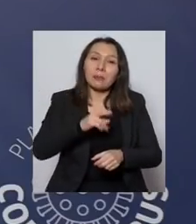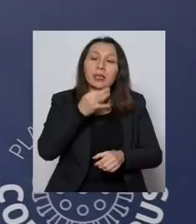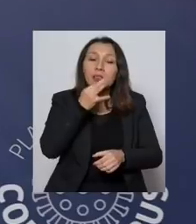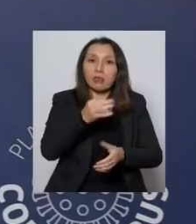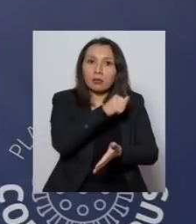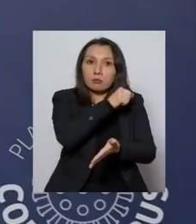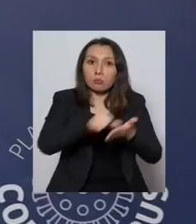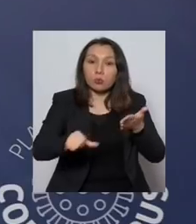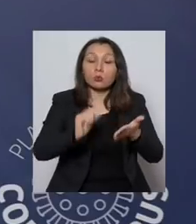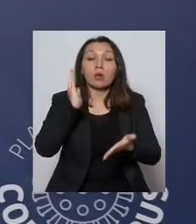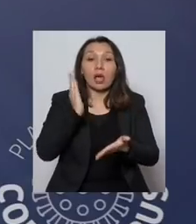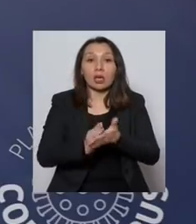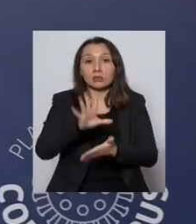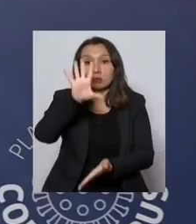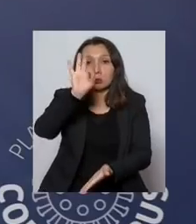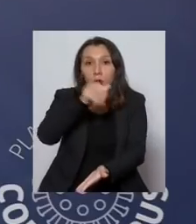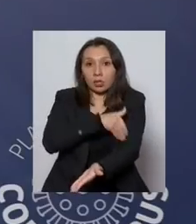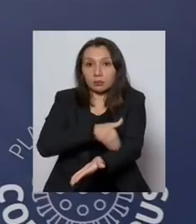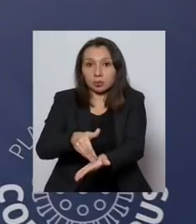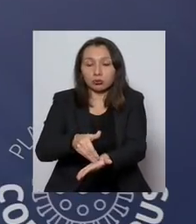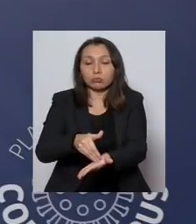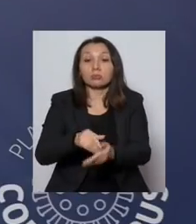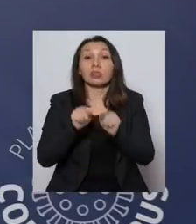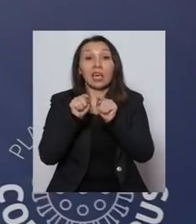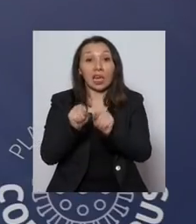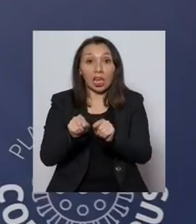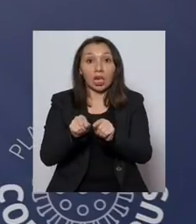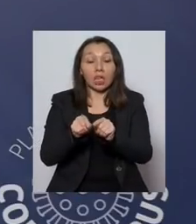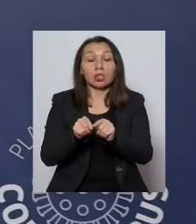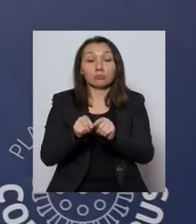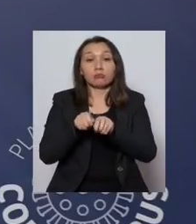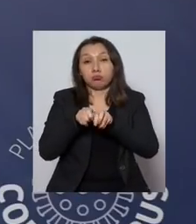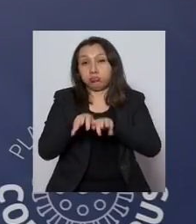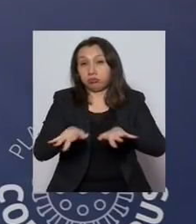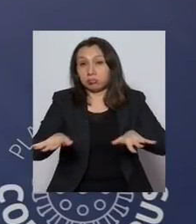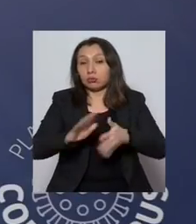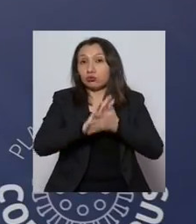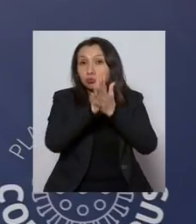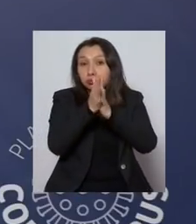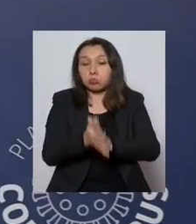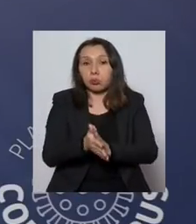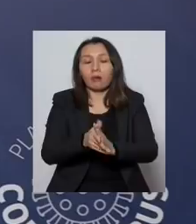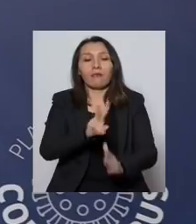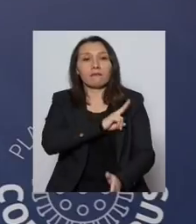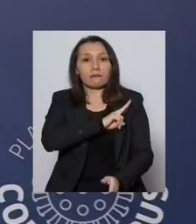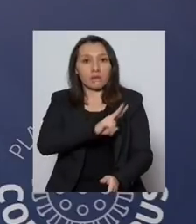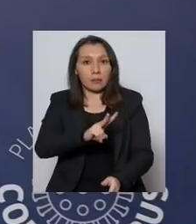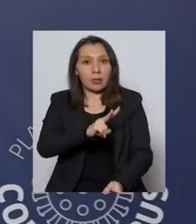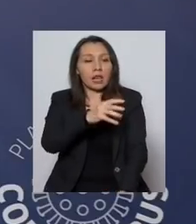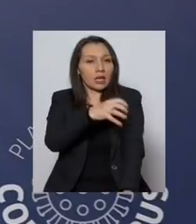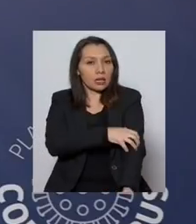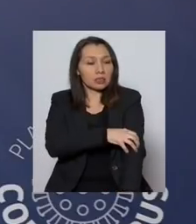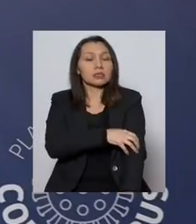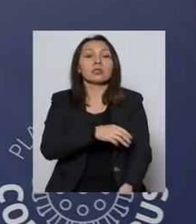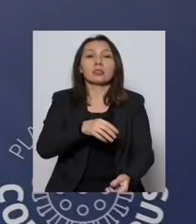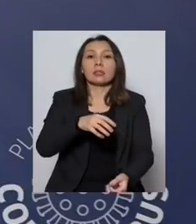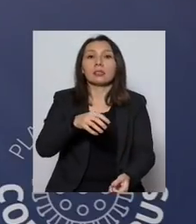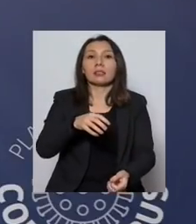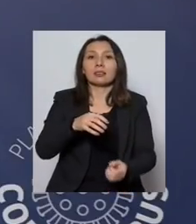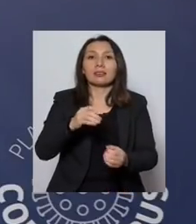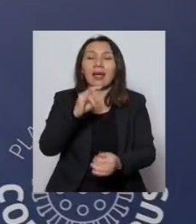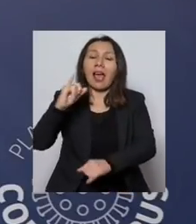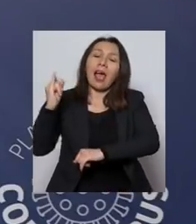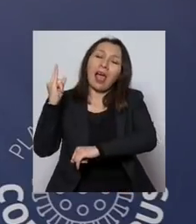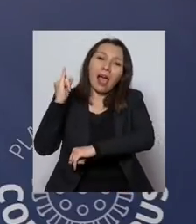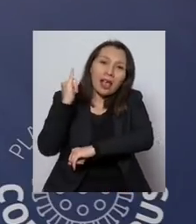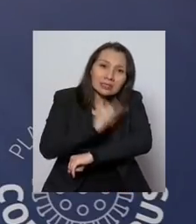llegar hasta sanciones de 50 millones de pesos. Eso está desplegado desde ya en Valparaíso, en la región de